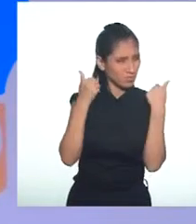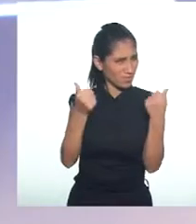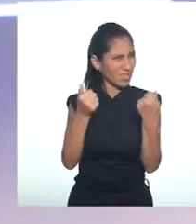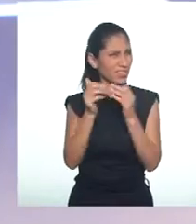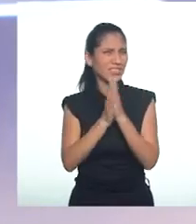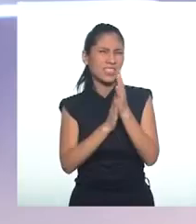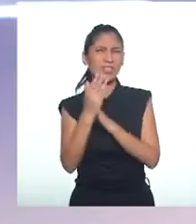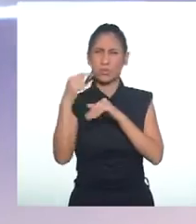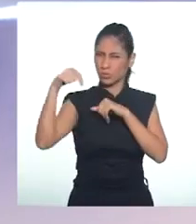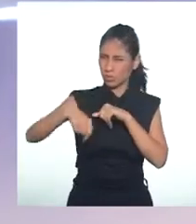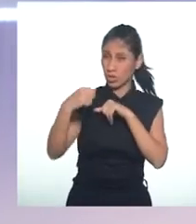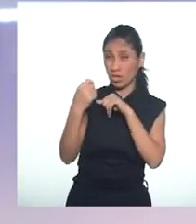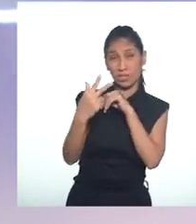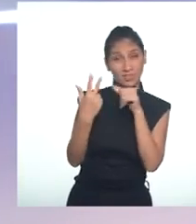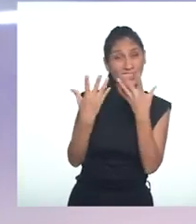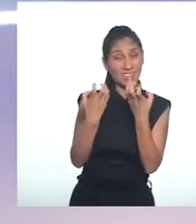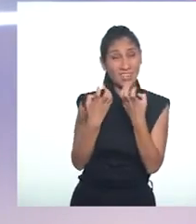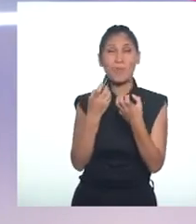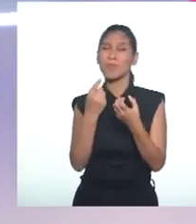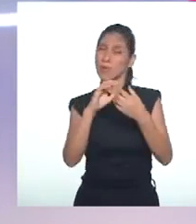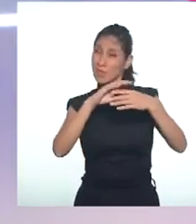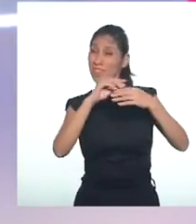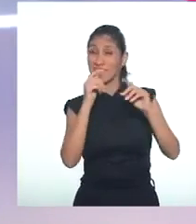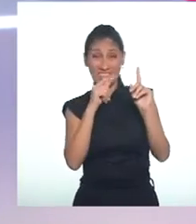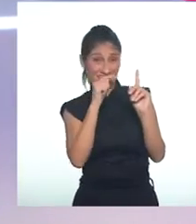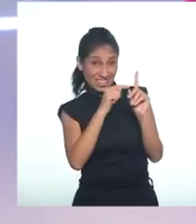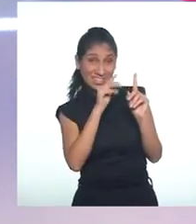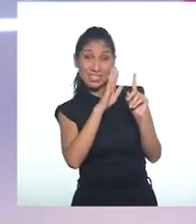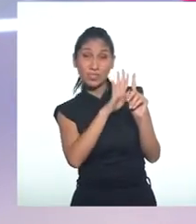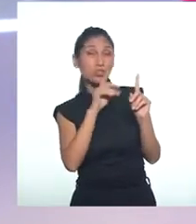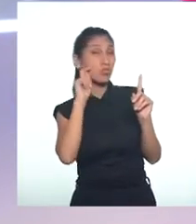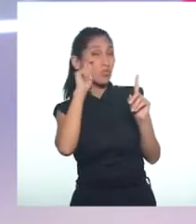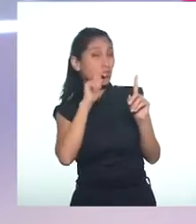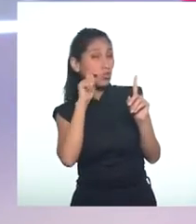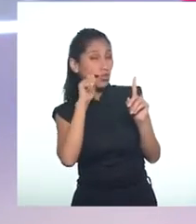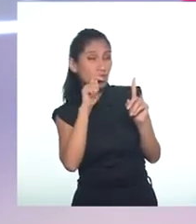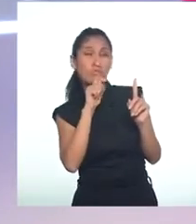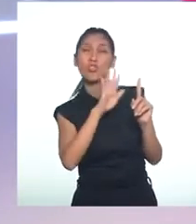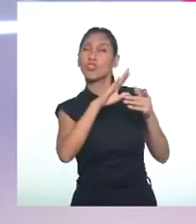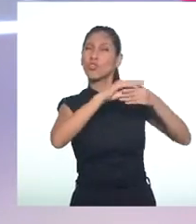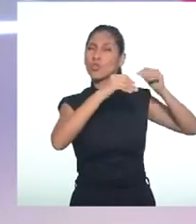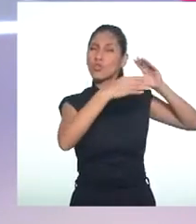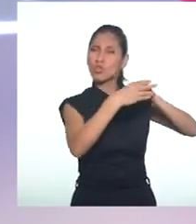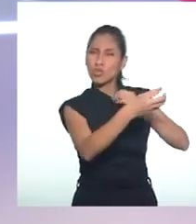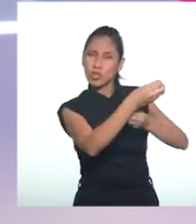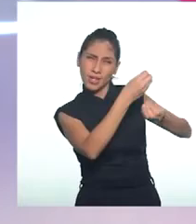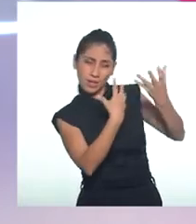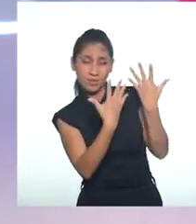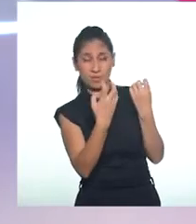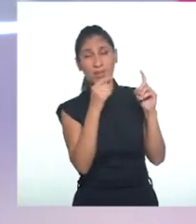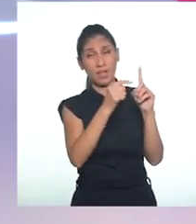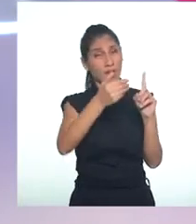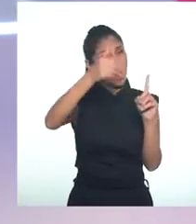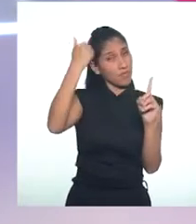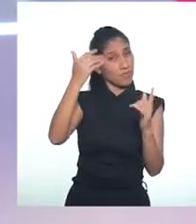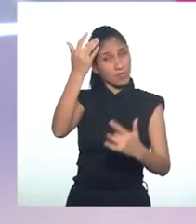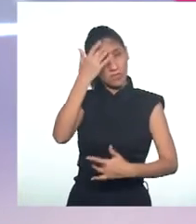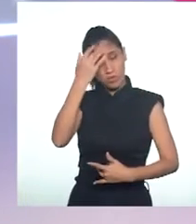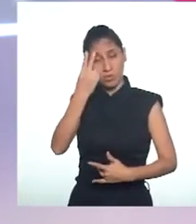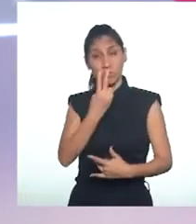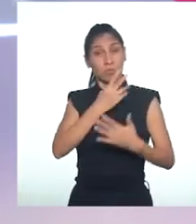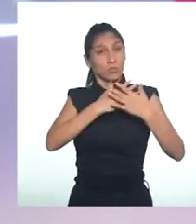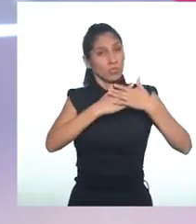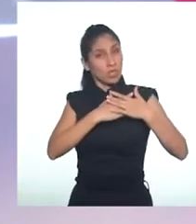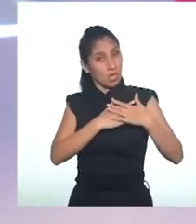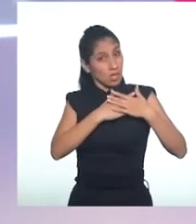profesora. Estábamos justo por escuchar la historia del tío Luigi, quien se enfrentó en su juventud a una de las enfermedades